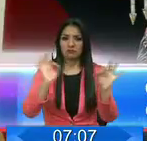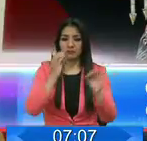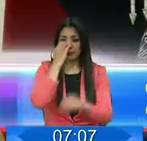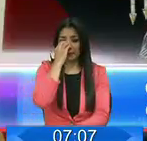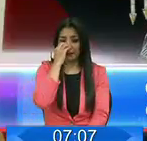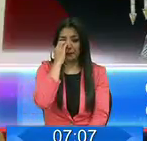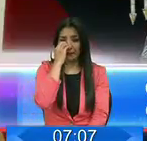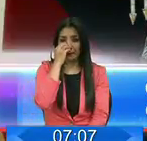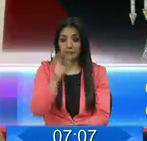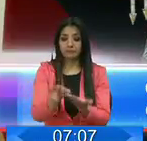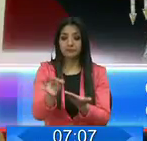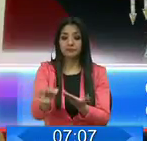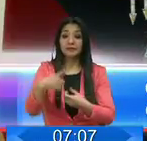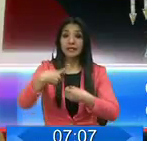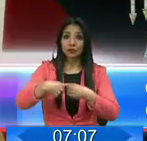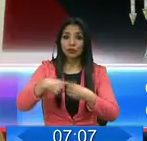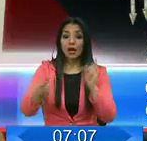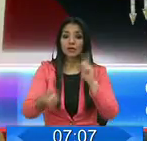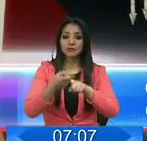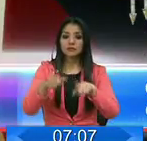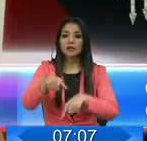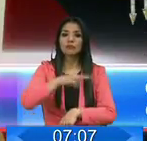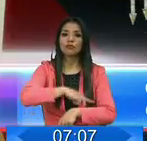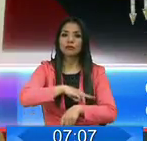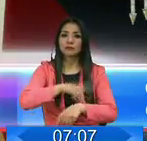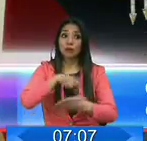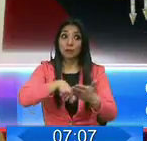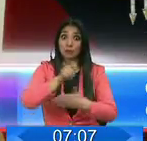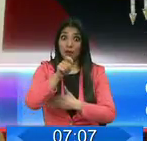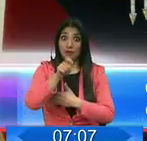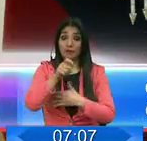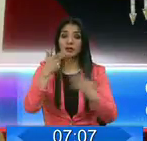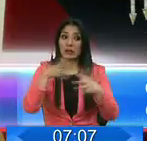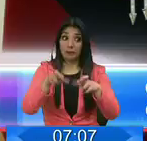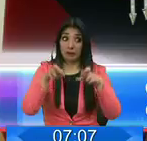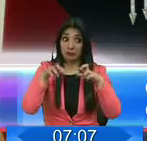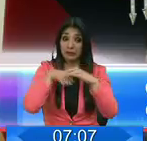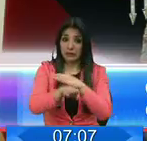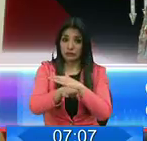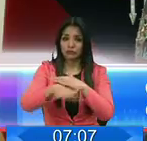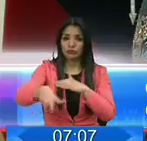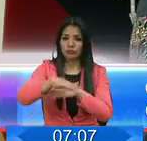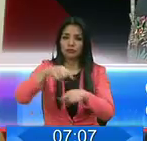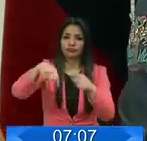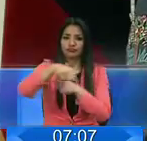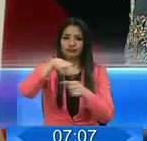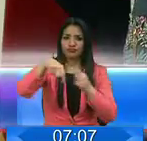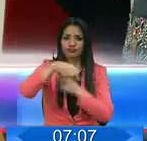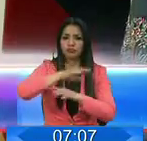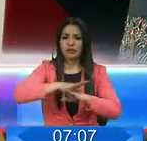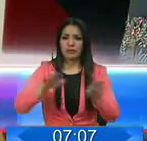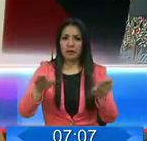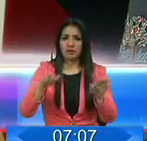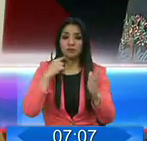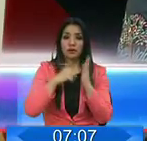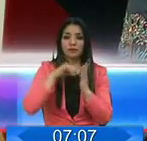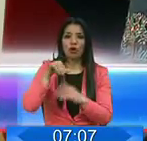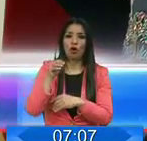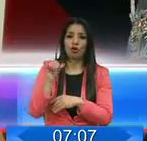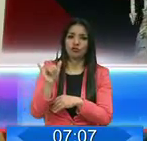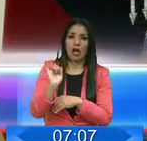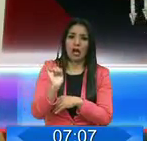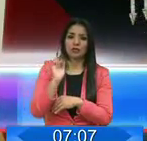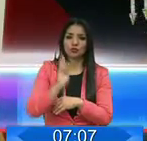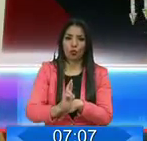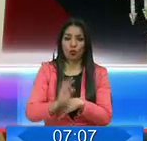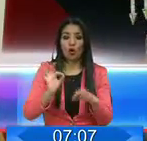lugar en donde tiene autorización por el municipio y sale nuevamente al cantón de origen como tal, que es el caso de La Joya Sur. Y las otras